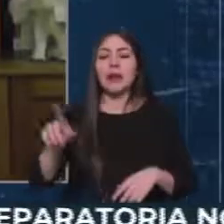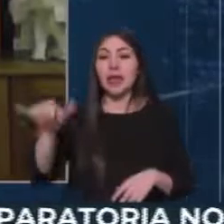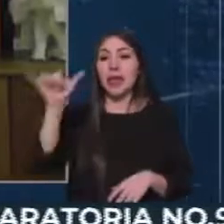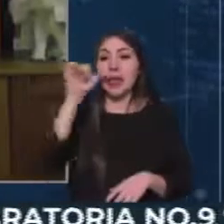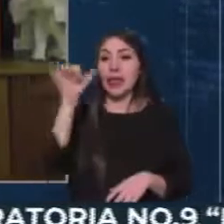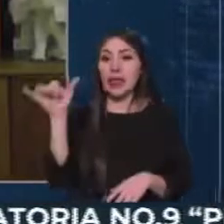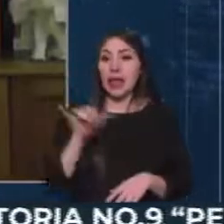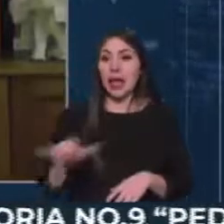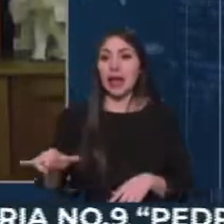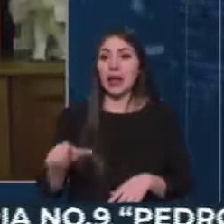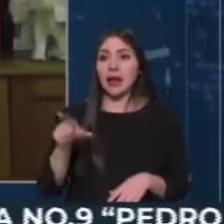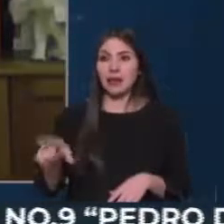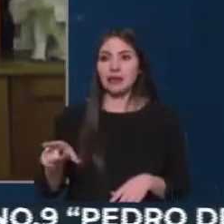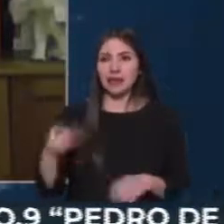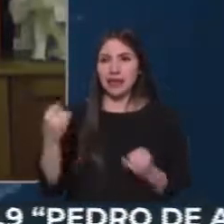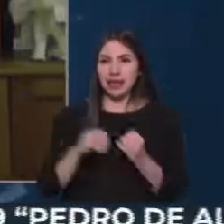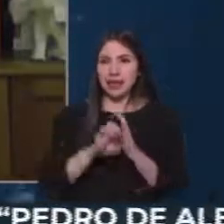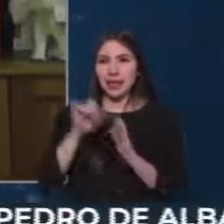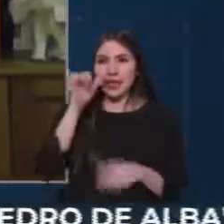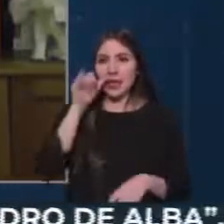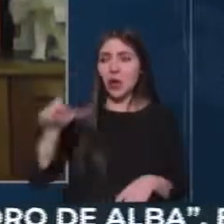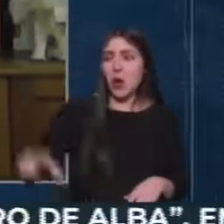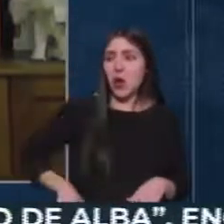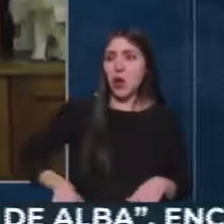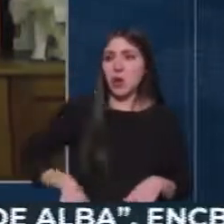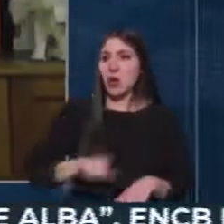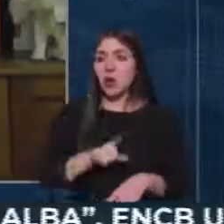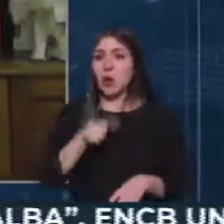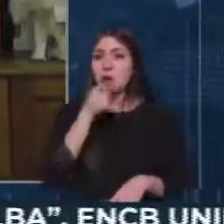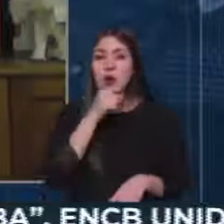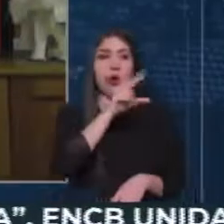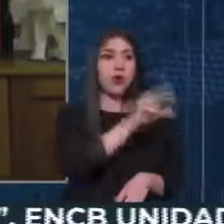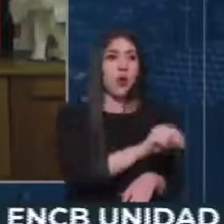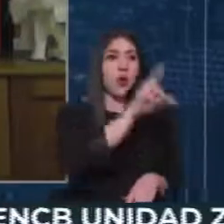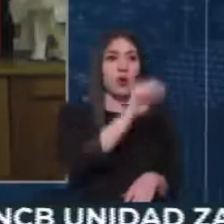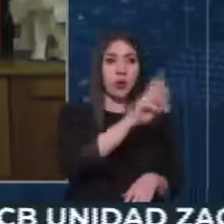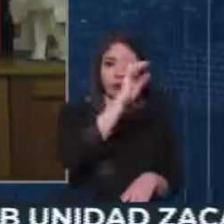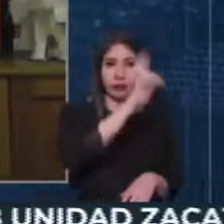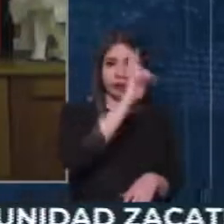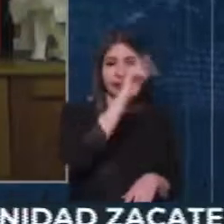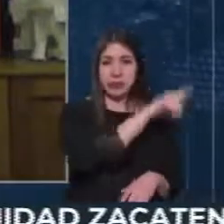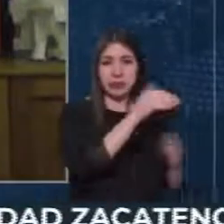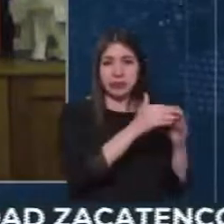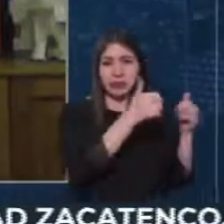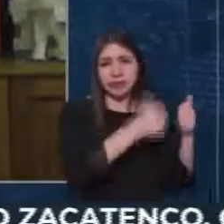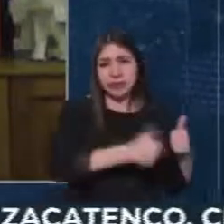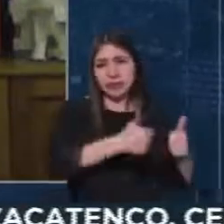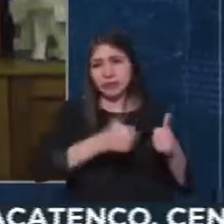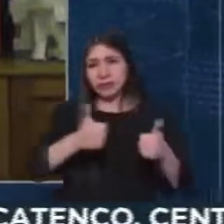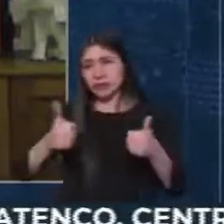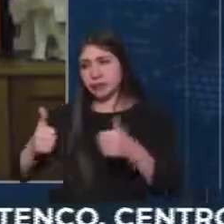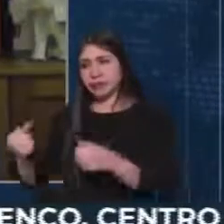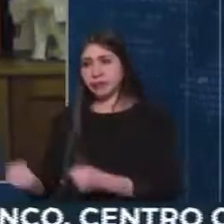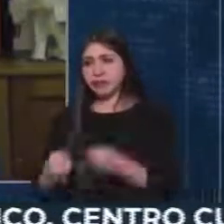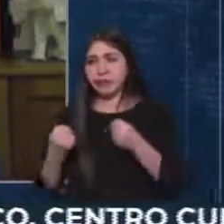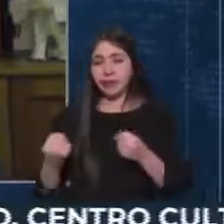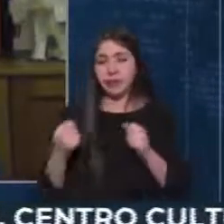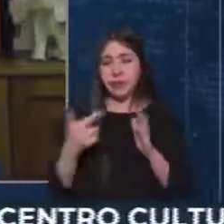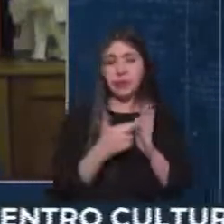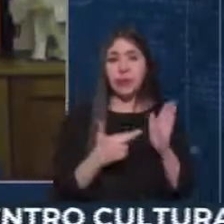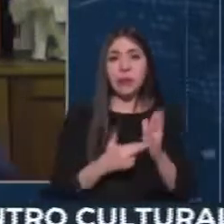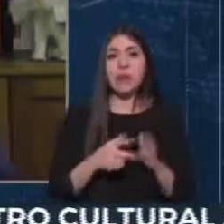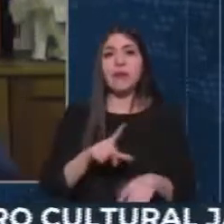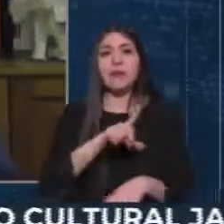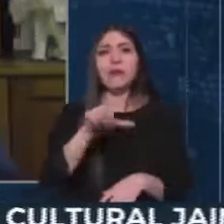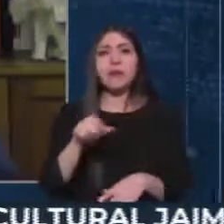mañana, los gobiernos empiezan a través de las policías quizá a poner cuarentenas, en fin, pero de repente cuando